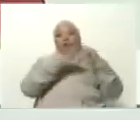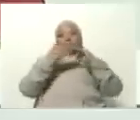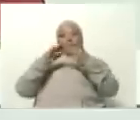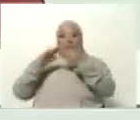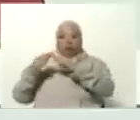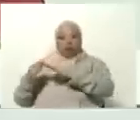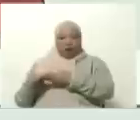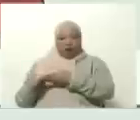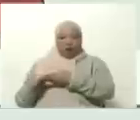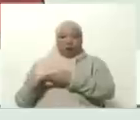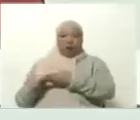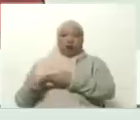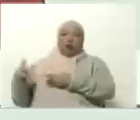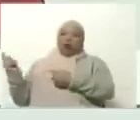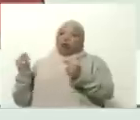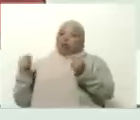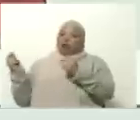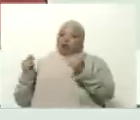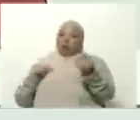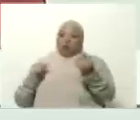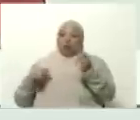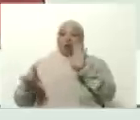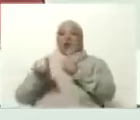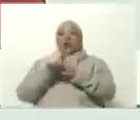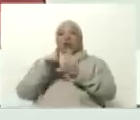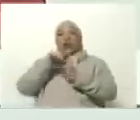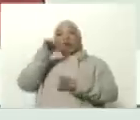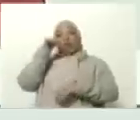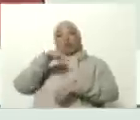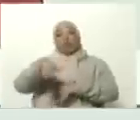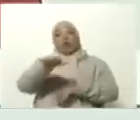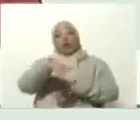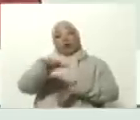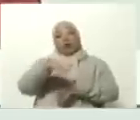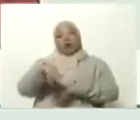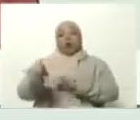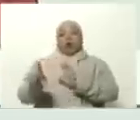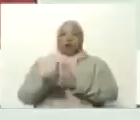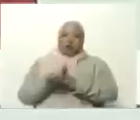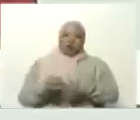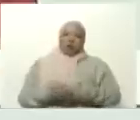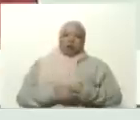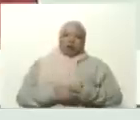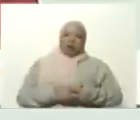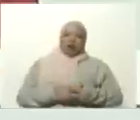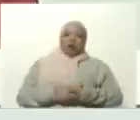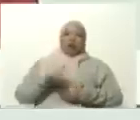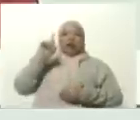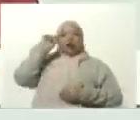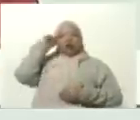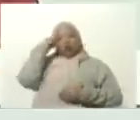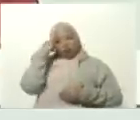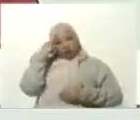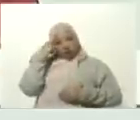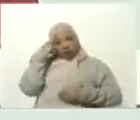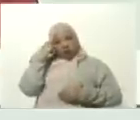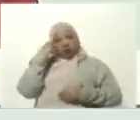comuneros, discutiendo las leyes del poder popular, estas leyes. Yo quiero recordar